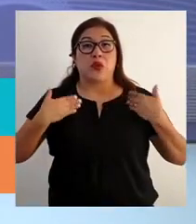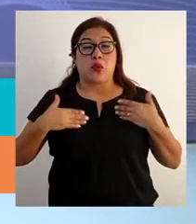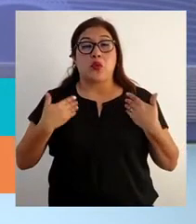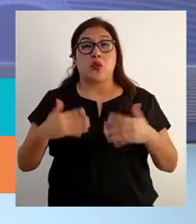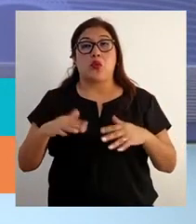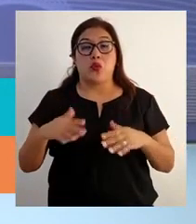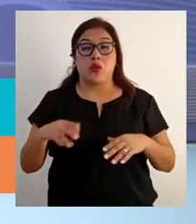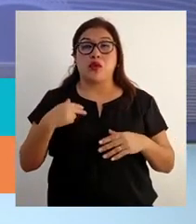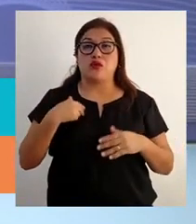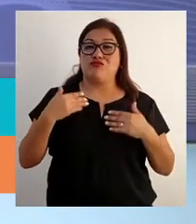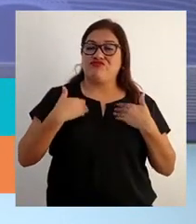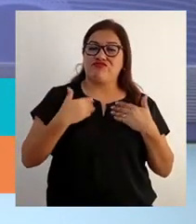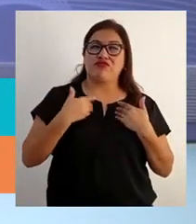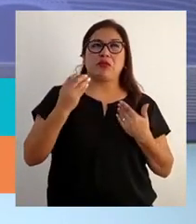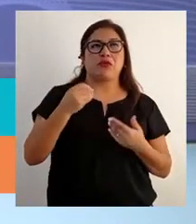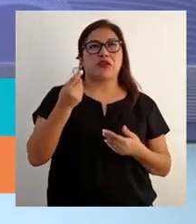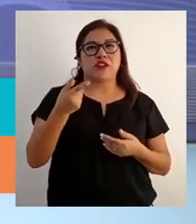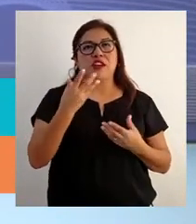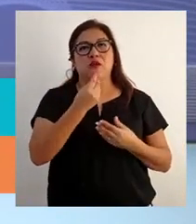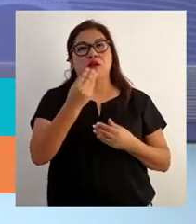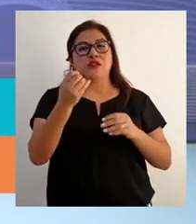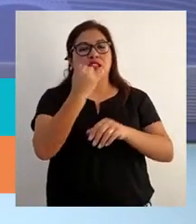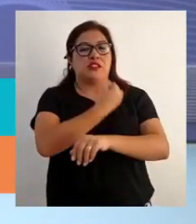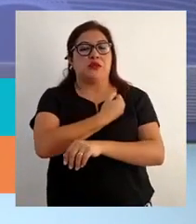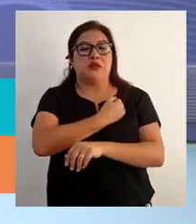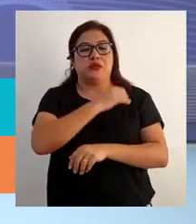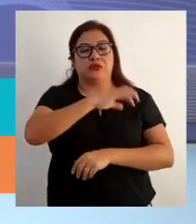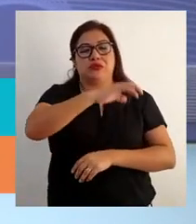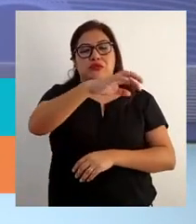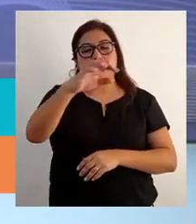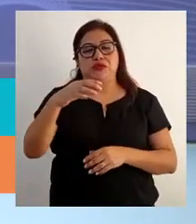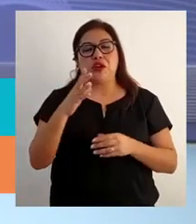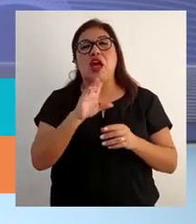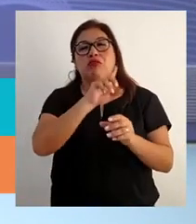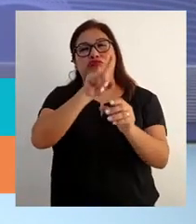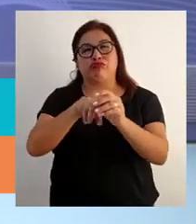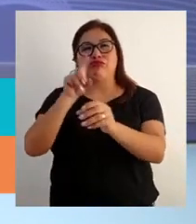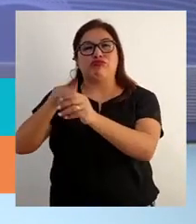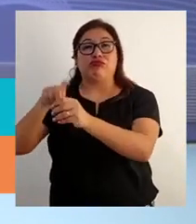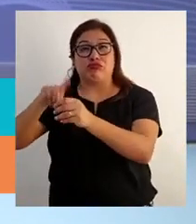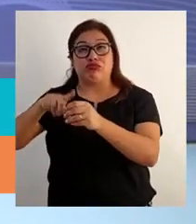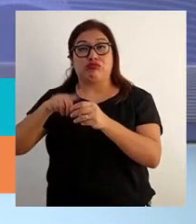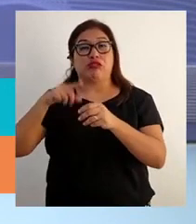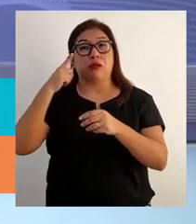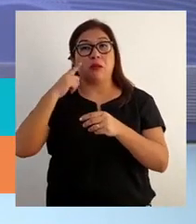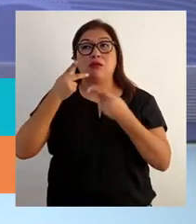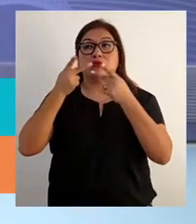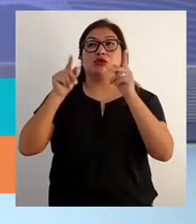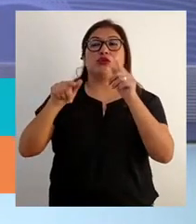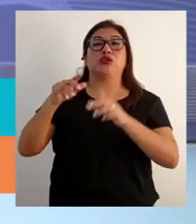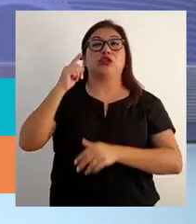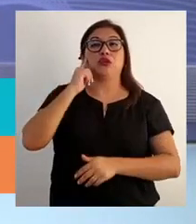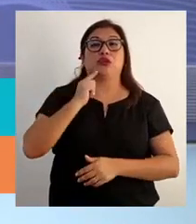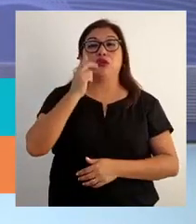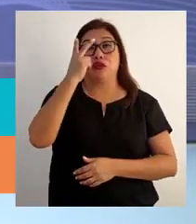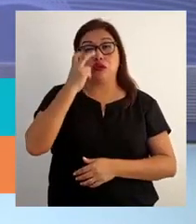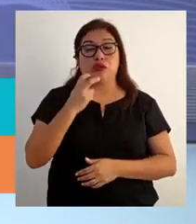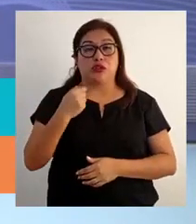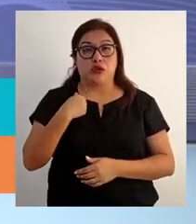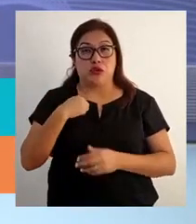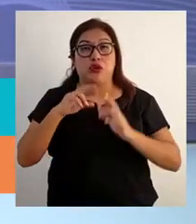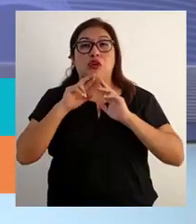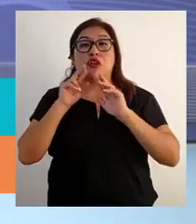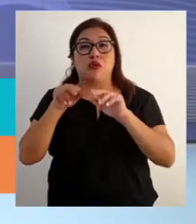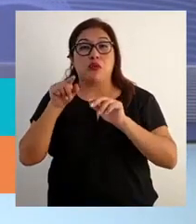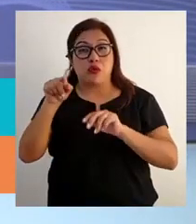se suman a esa iniciativa, ¿no?, de promover los derechos de las personas con sordoceguera. Contestando tu pregunta, estaré el día martes en